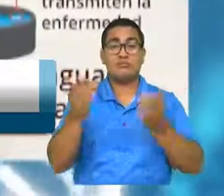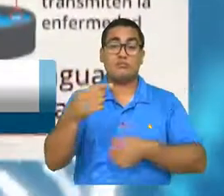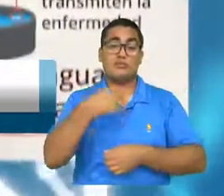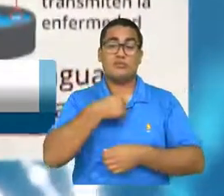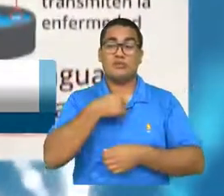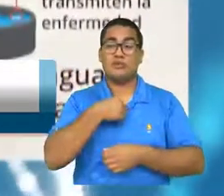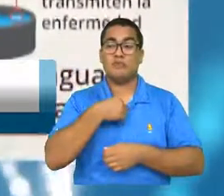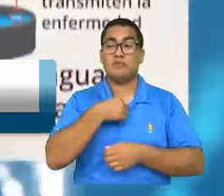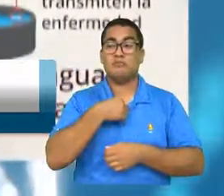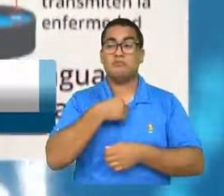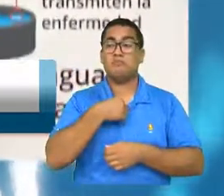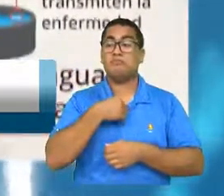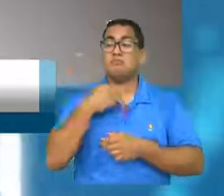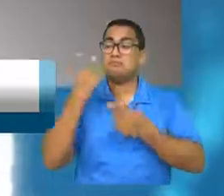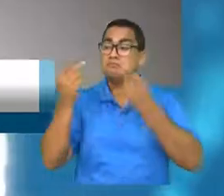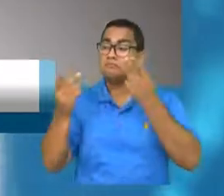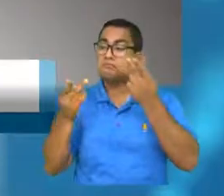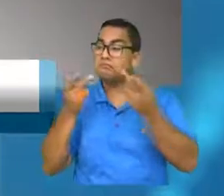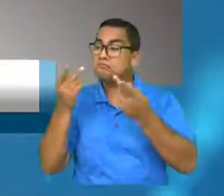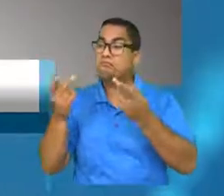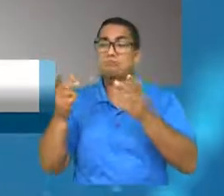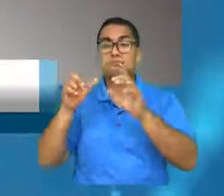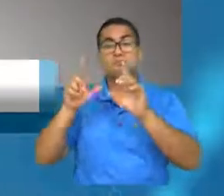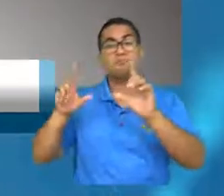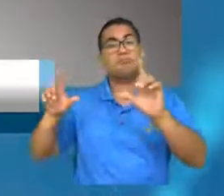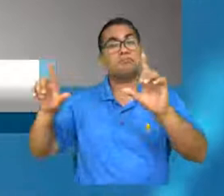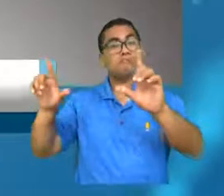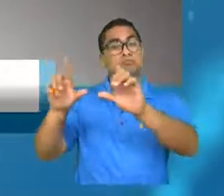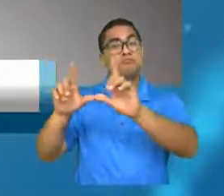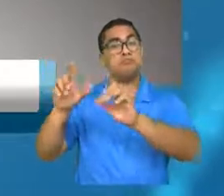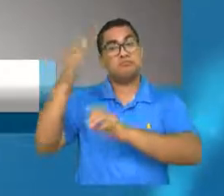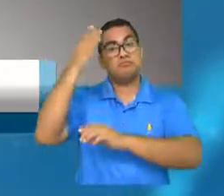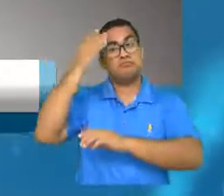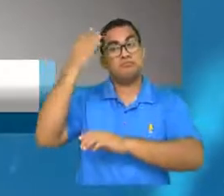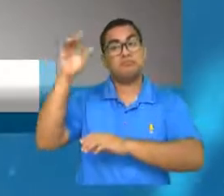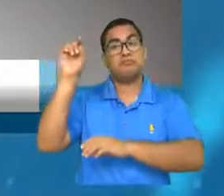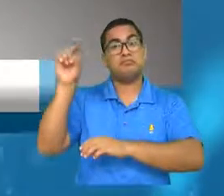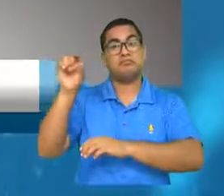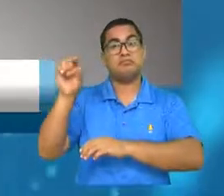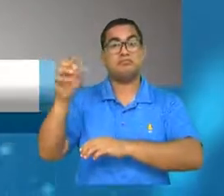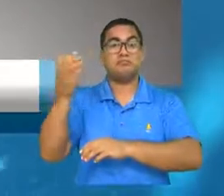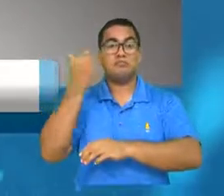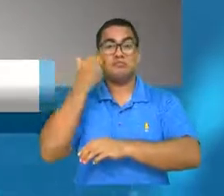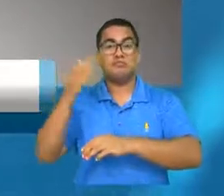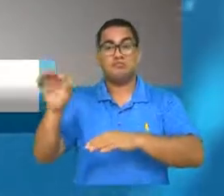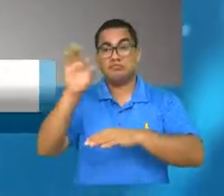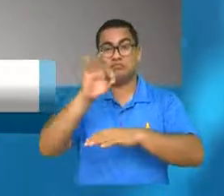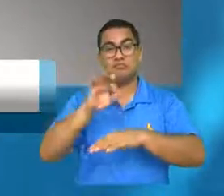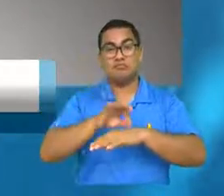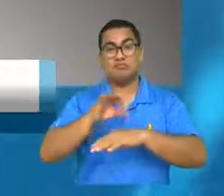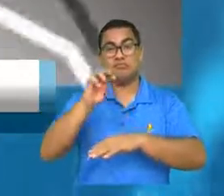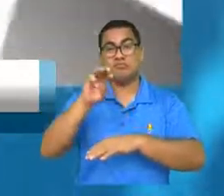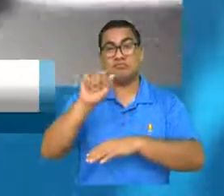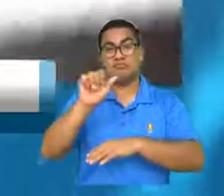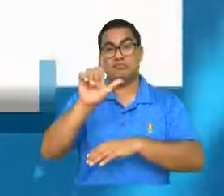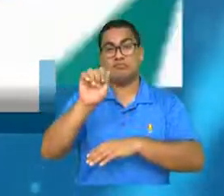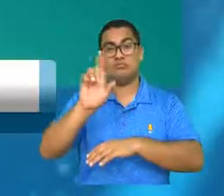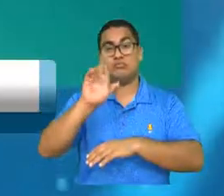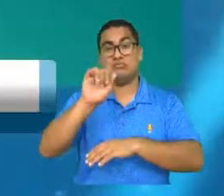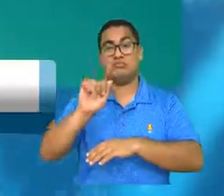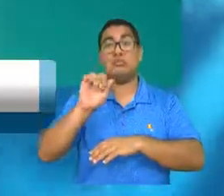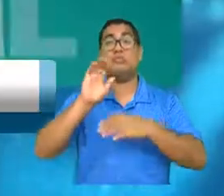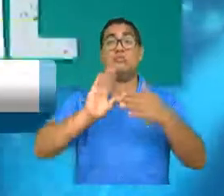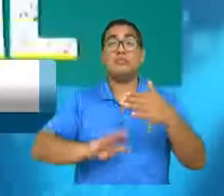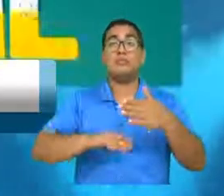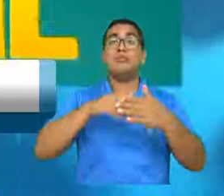un lugar de una zona que sé que hay malaria y un periodo después yo comienzo a tener estos síntomas,